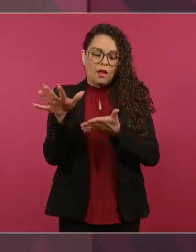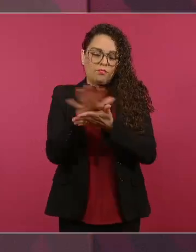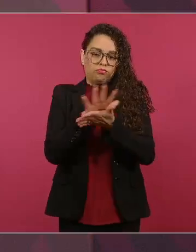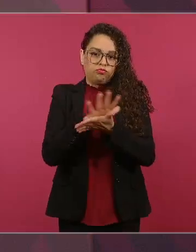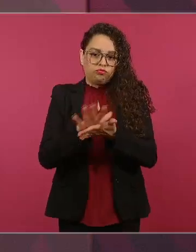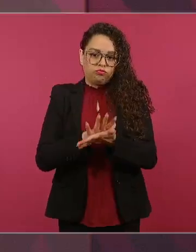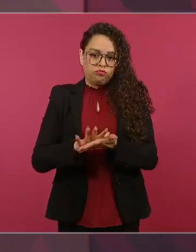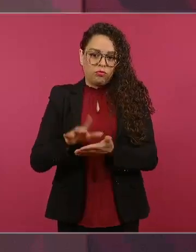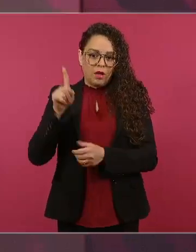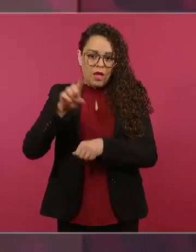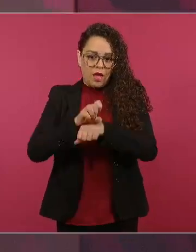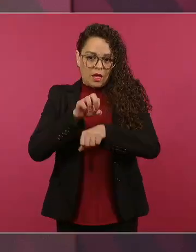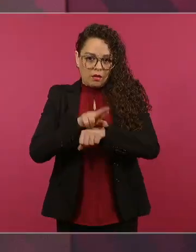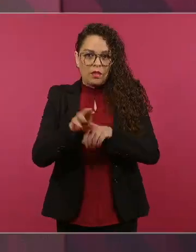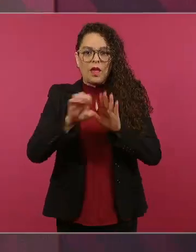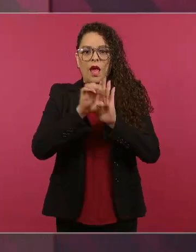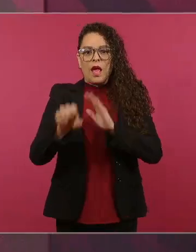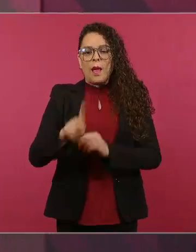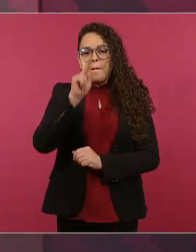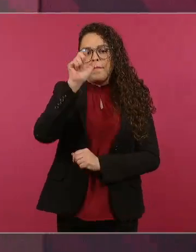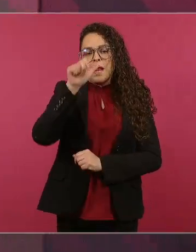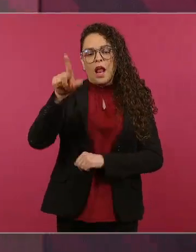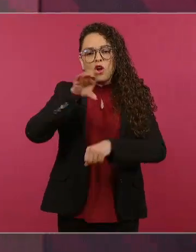como el Plan Colombia, como el Plan Mérida.